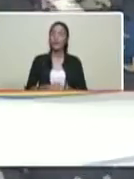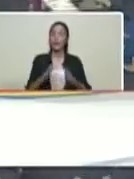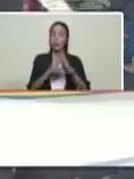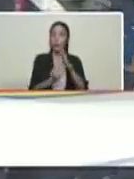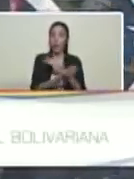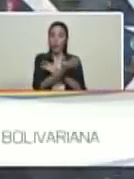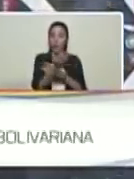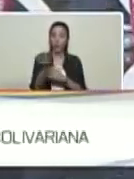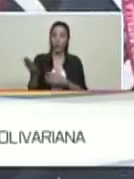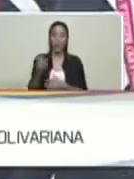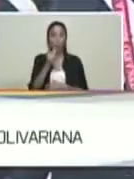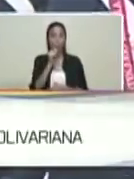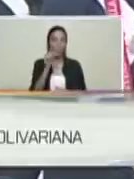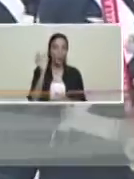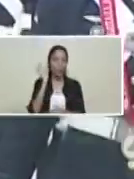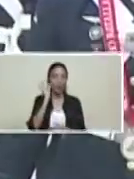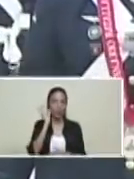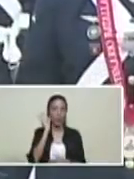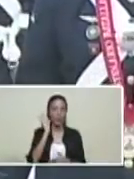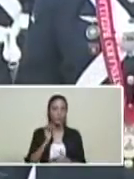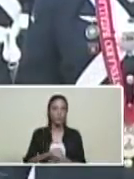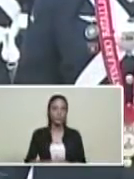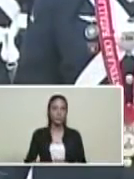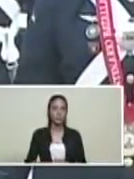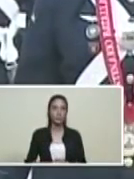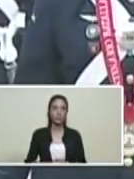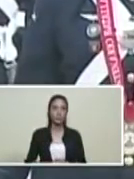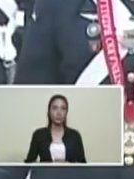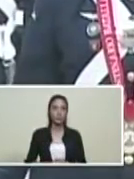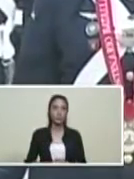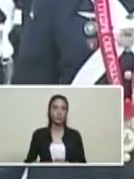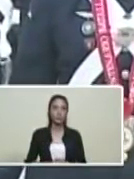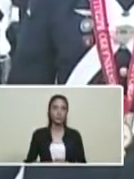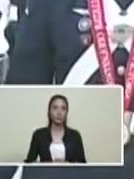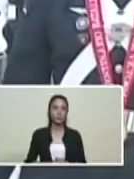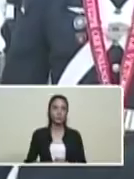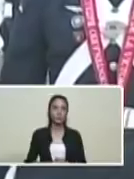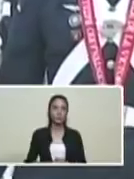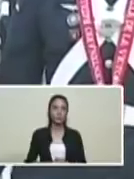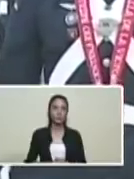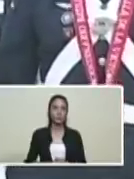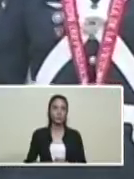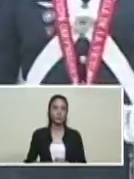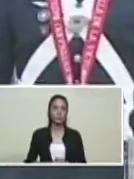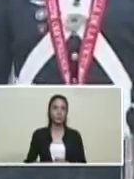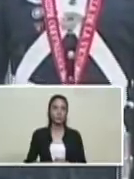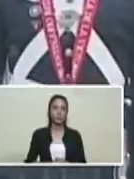militares queridas hermanas militares